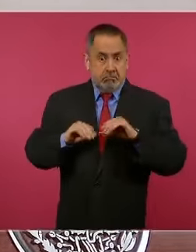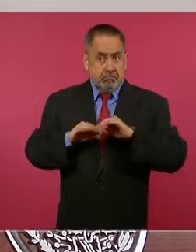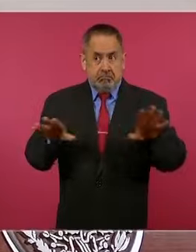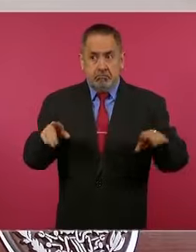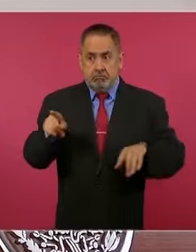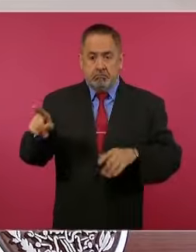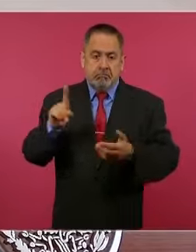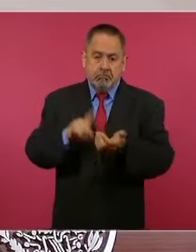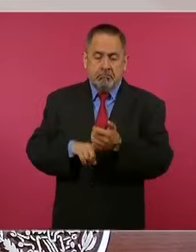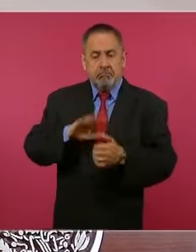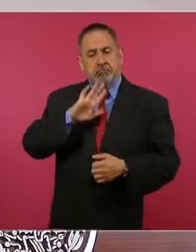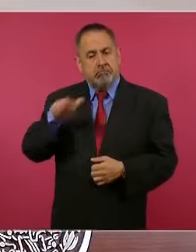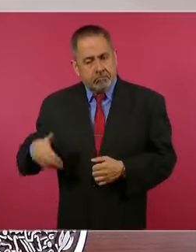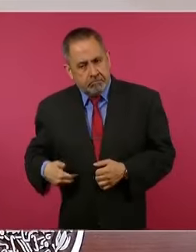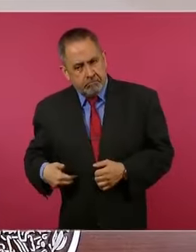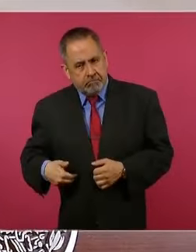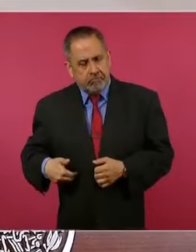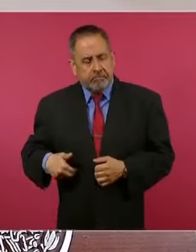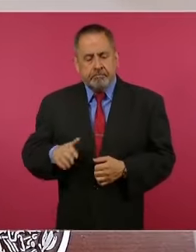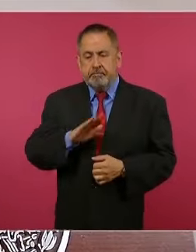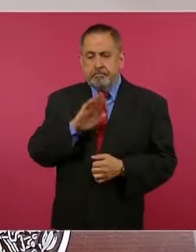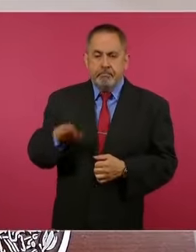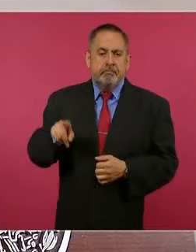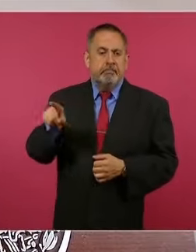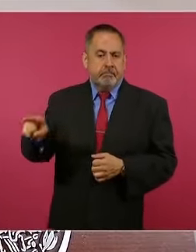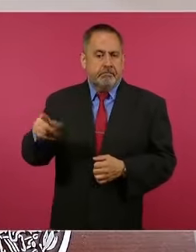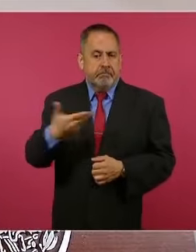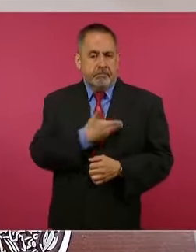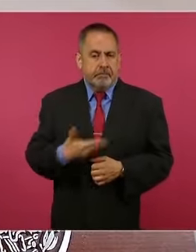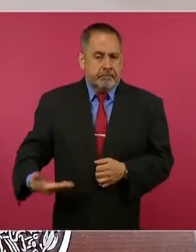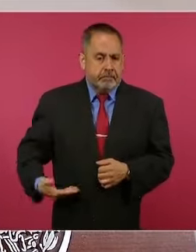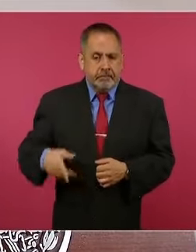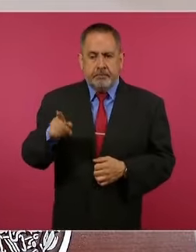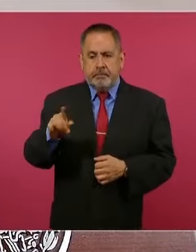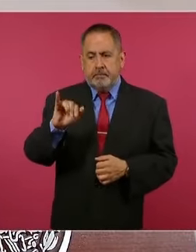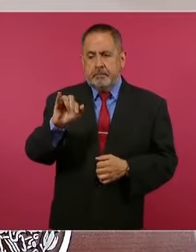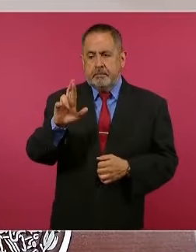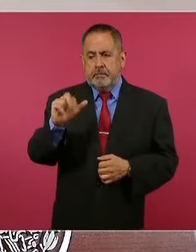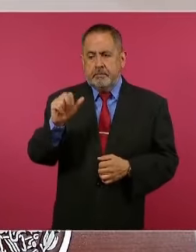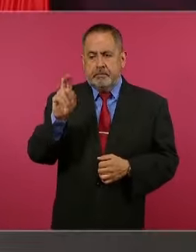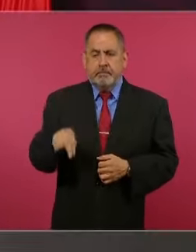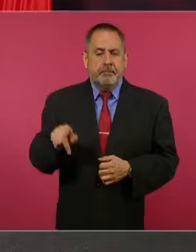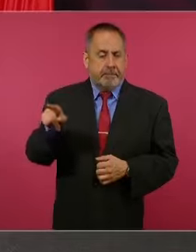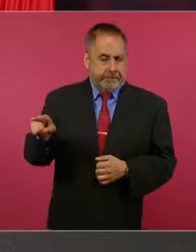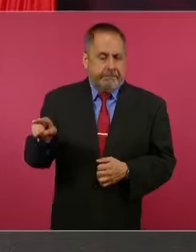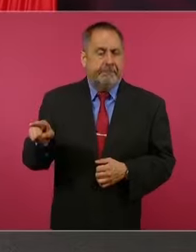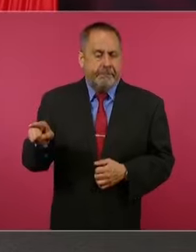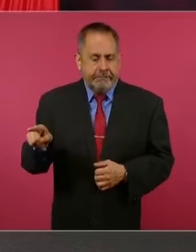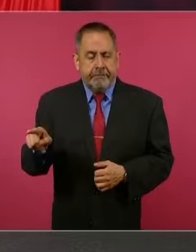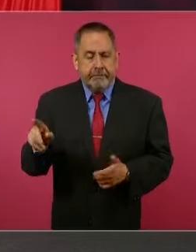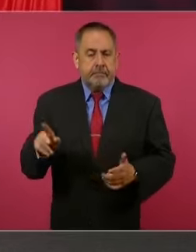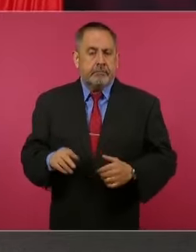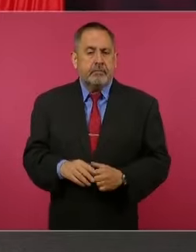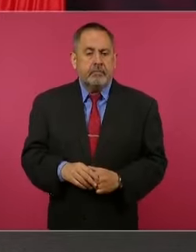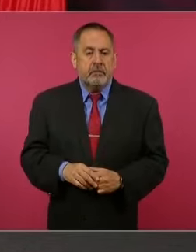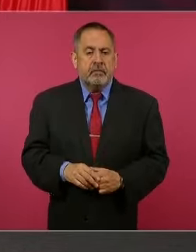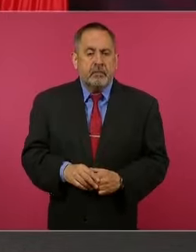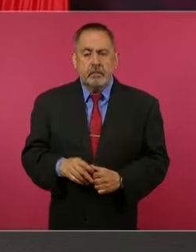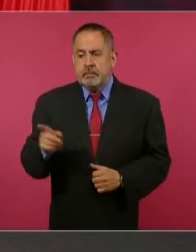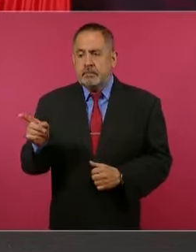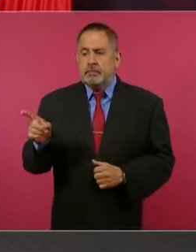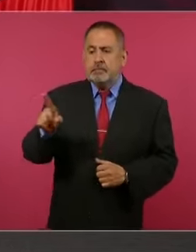que se tiene de el presidente de Irán y de